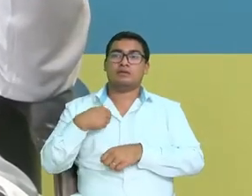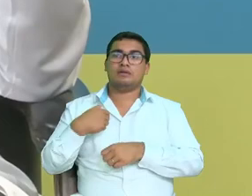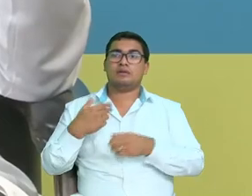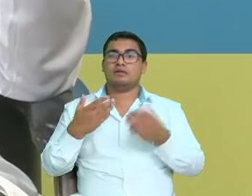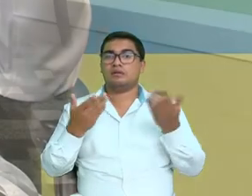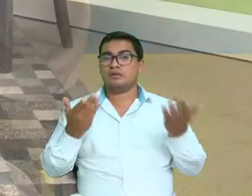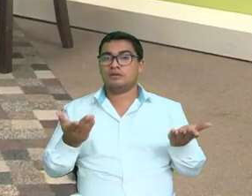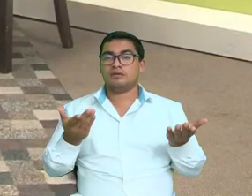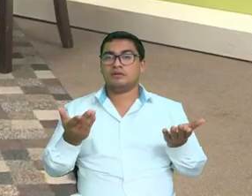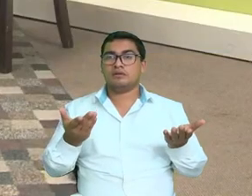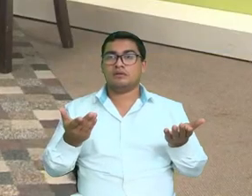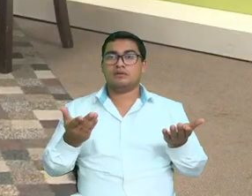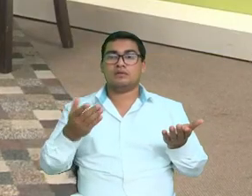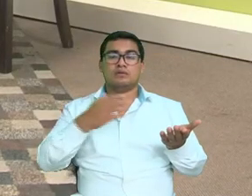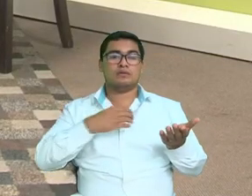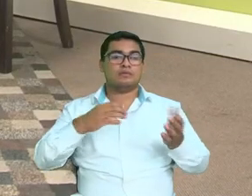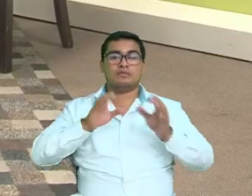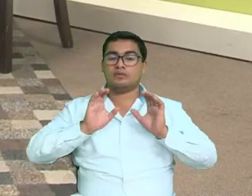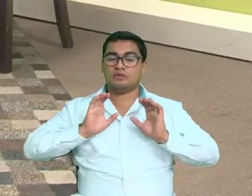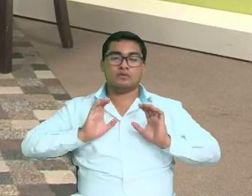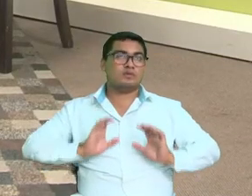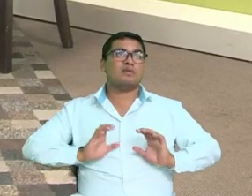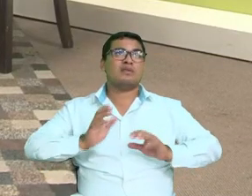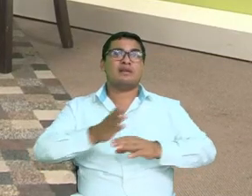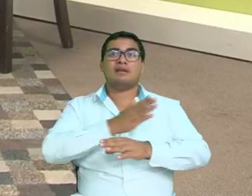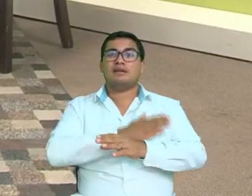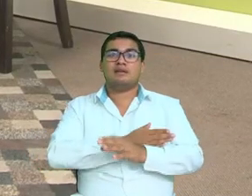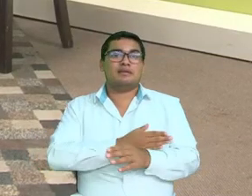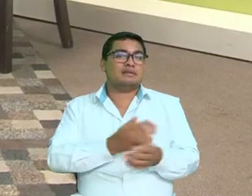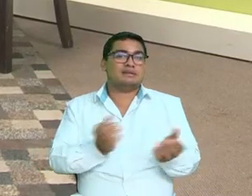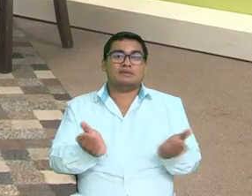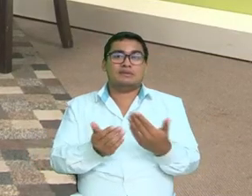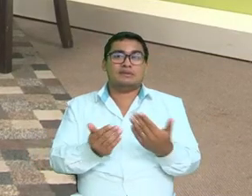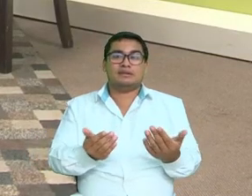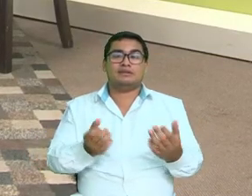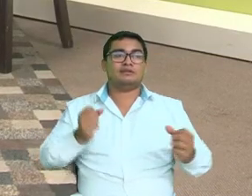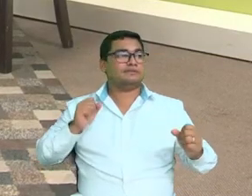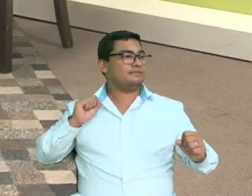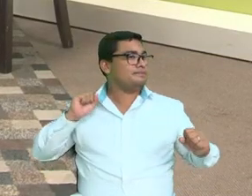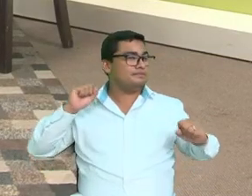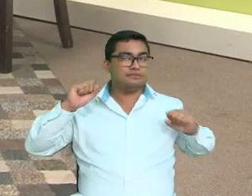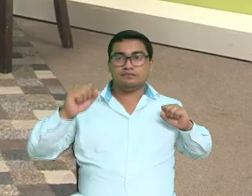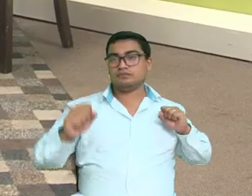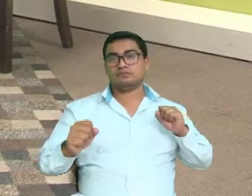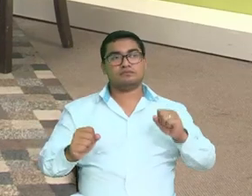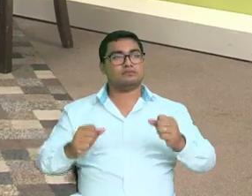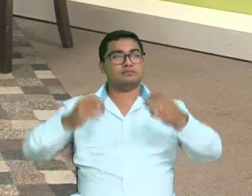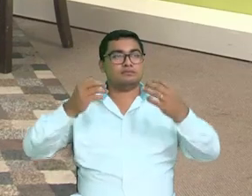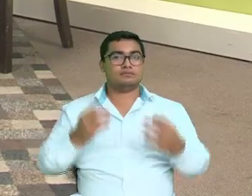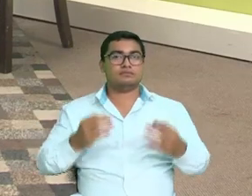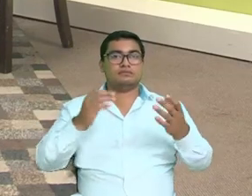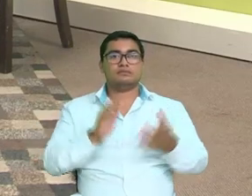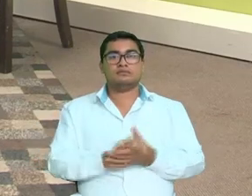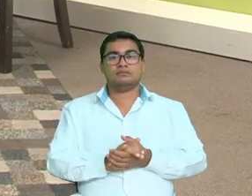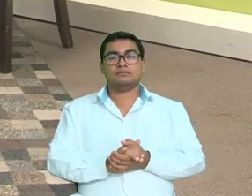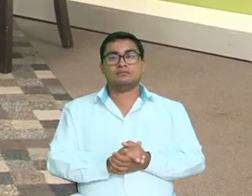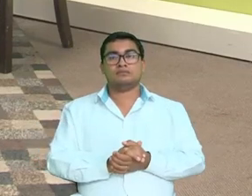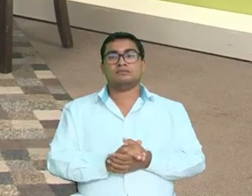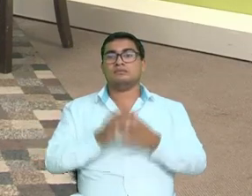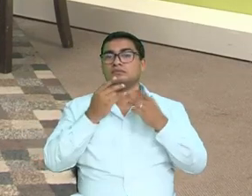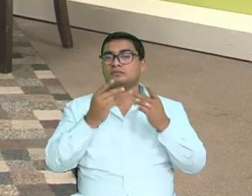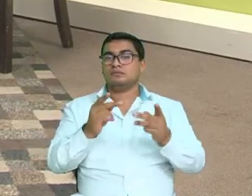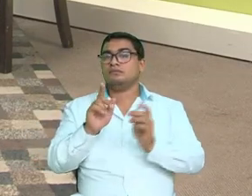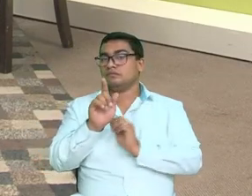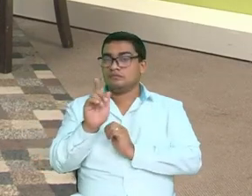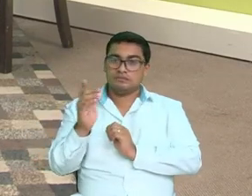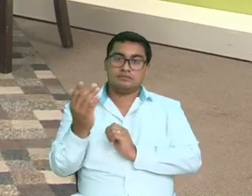estuvo haciendo, es decir, sus músculos que no lo estaba utilizando hace mucho tiempo, comenzó a utilizarlo y entonces se sienten de esa manera. Pero todos los niños